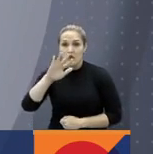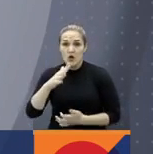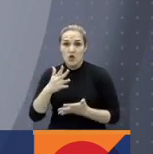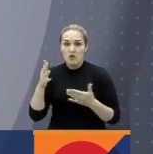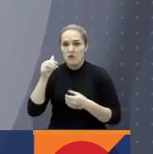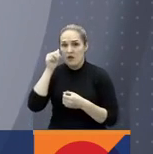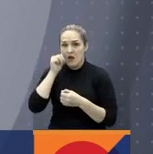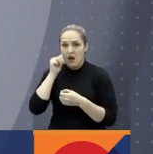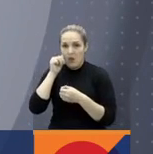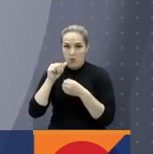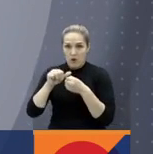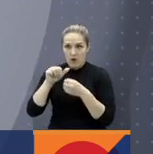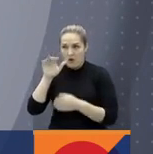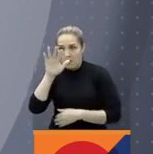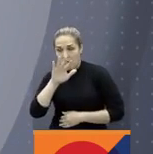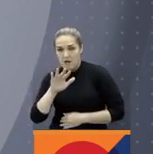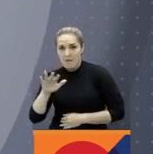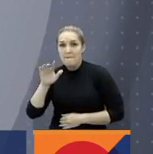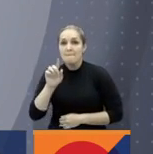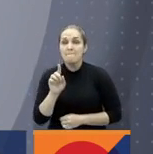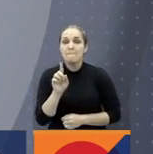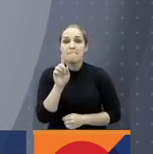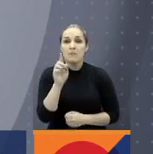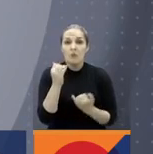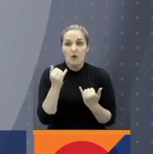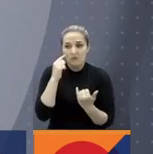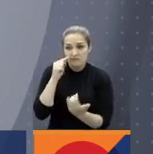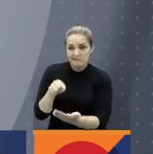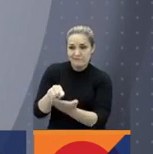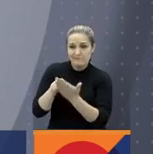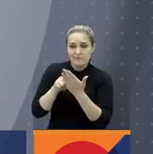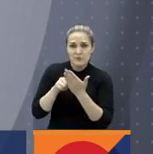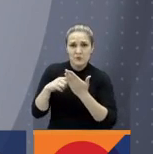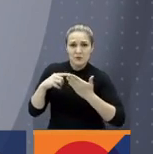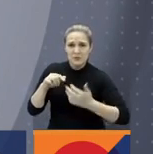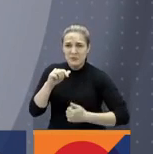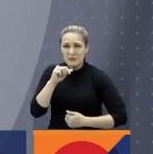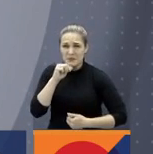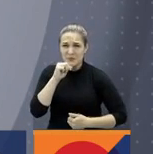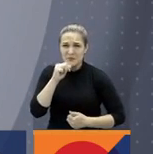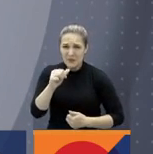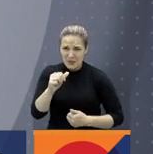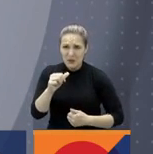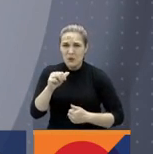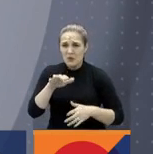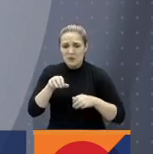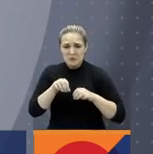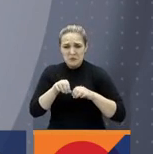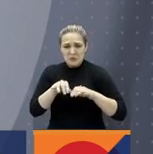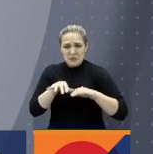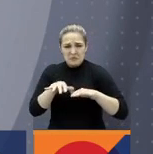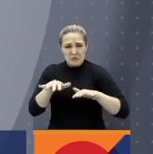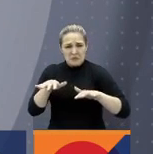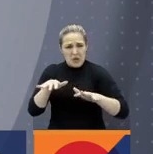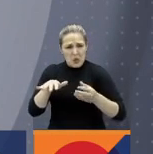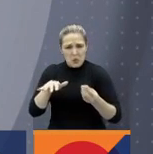el copamiento, lo que le decía que la creciente expansión